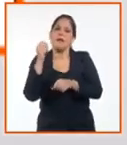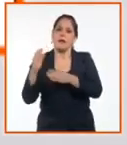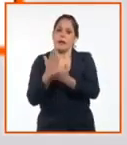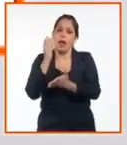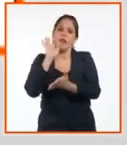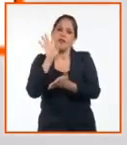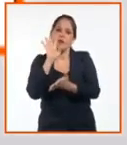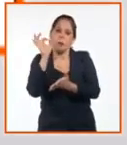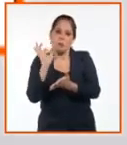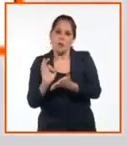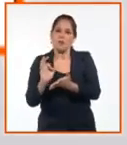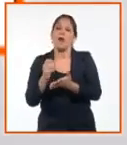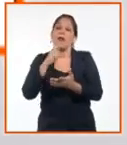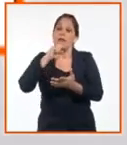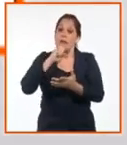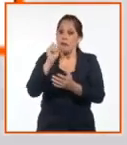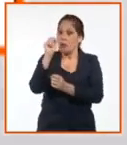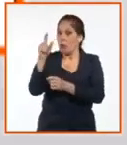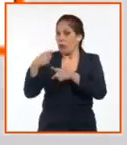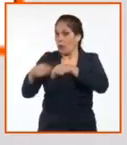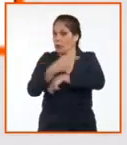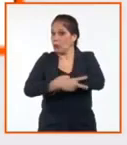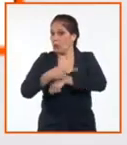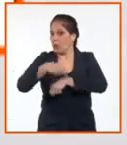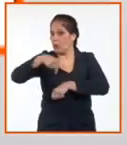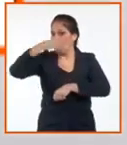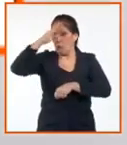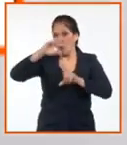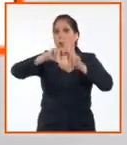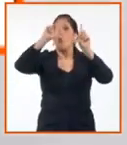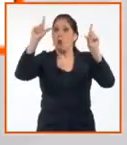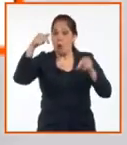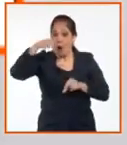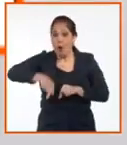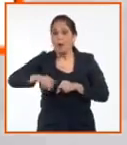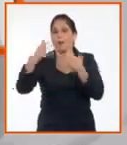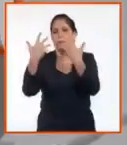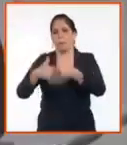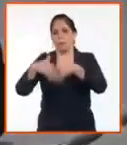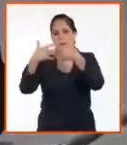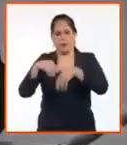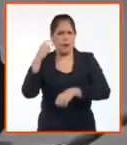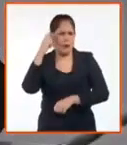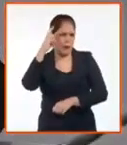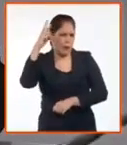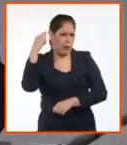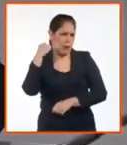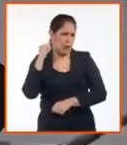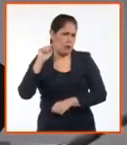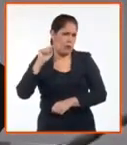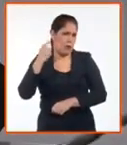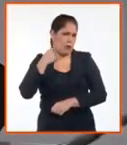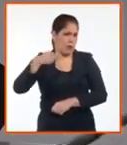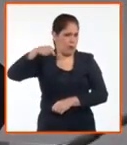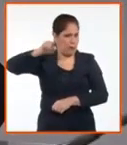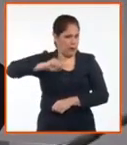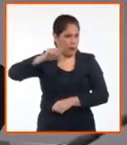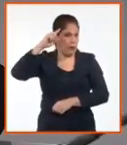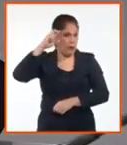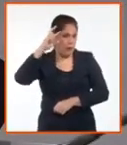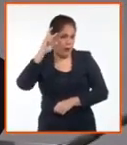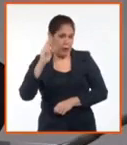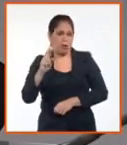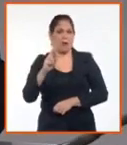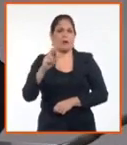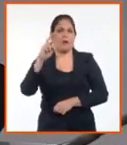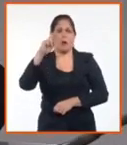difíciles también aquí se hace difícil si recuerdo el año pasado durante la pandemia que fuera un antibiótico es rouseff y